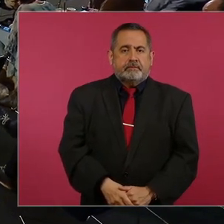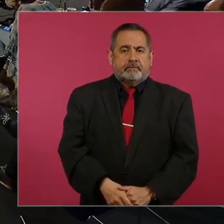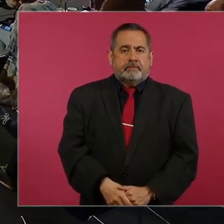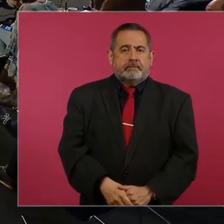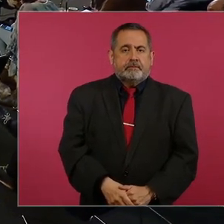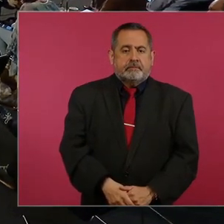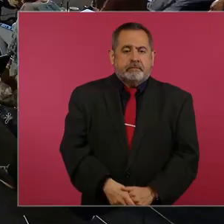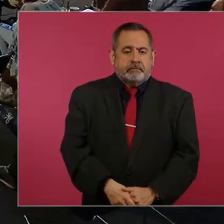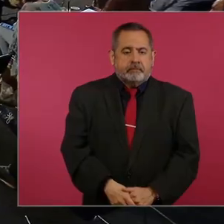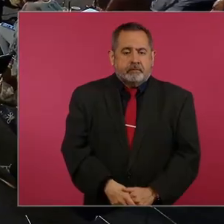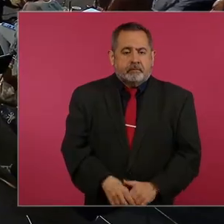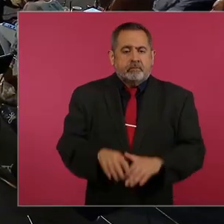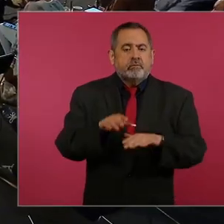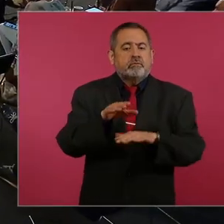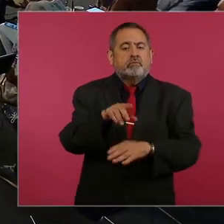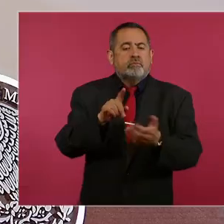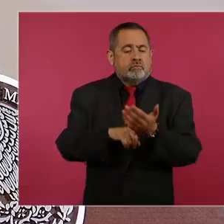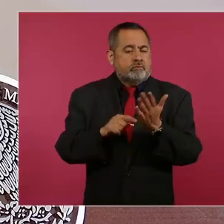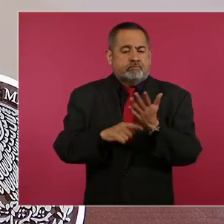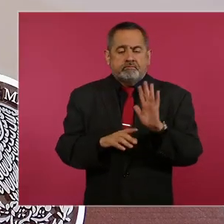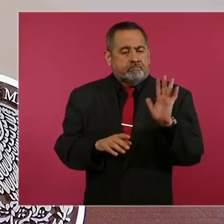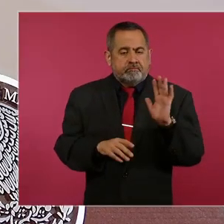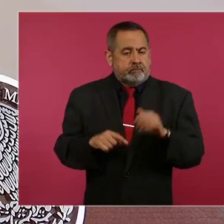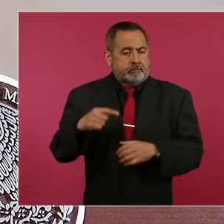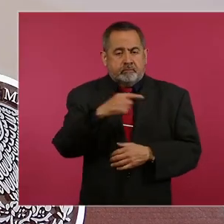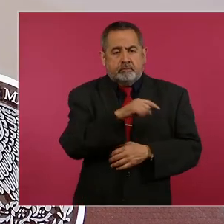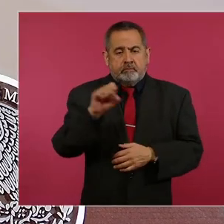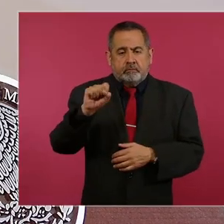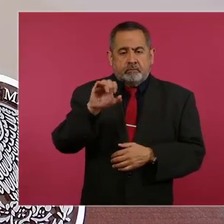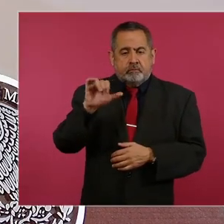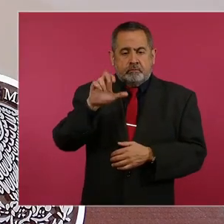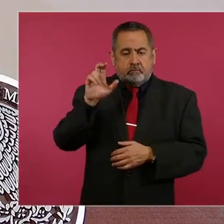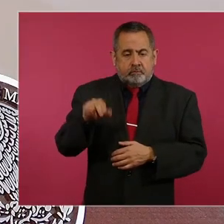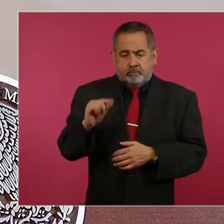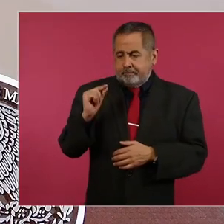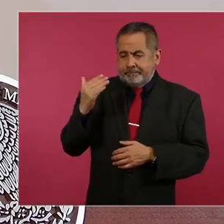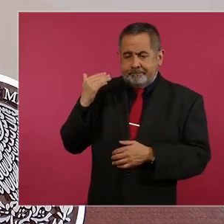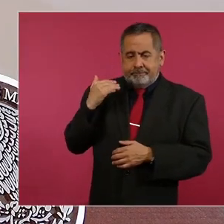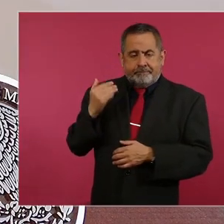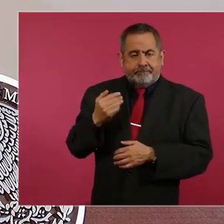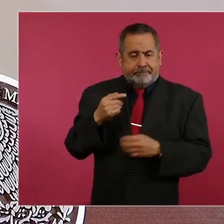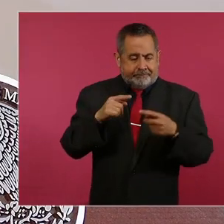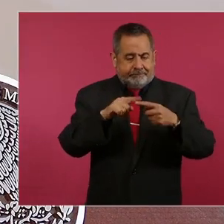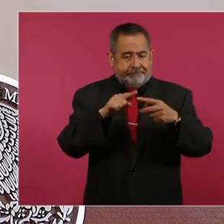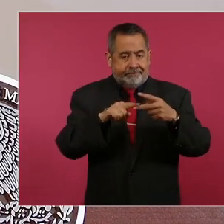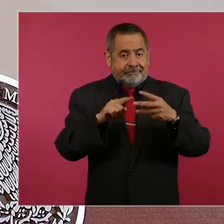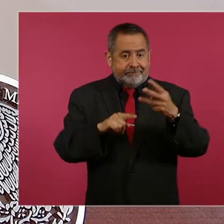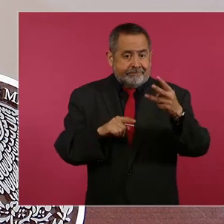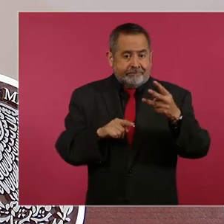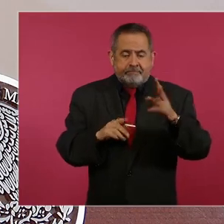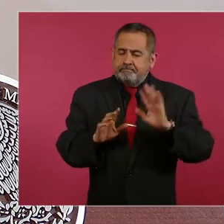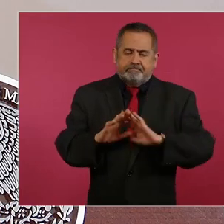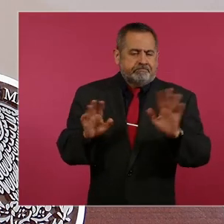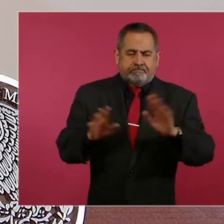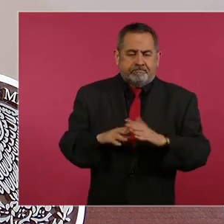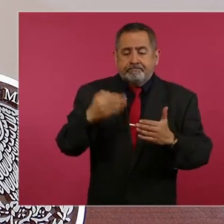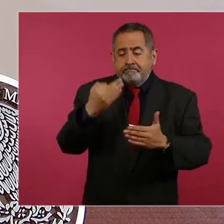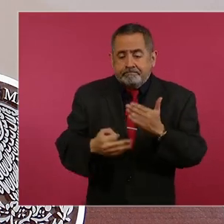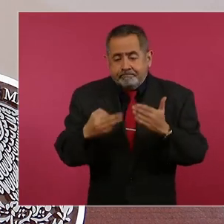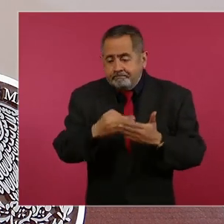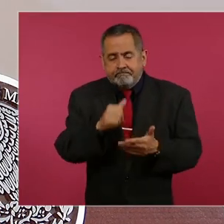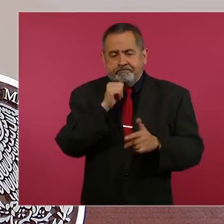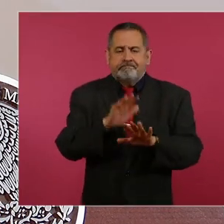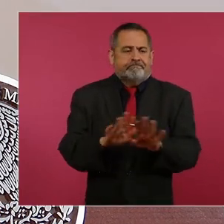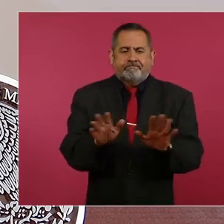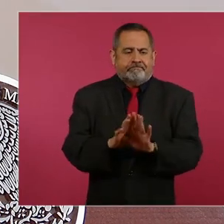En materia de consolidación, ya la Corte se pronunció en las últimas tres atracciones que ya no había temas pendientes en